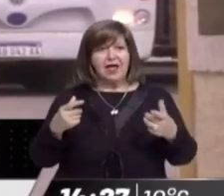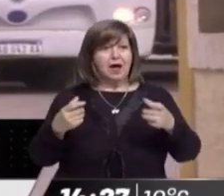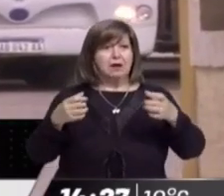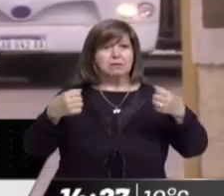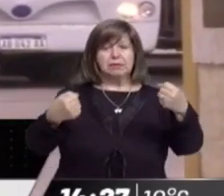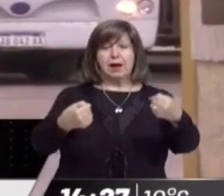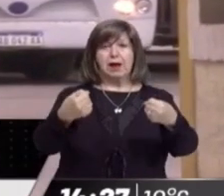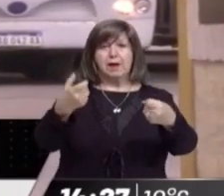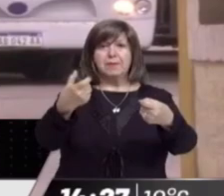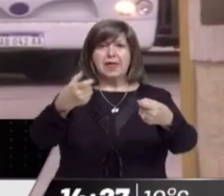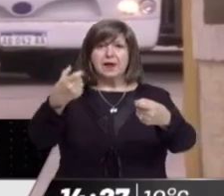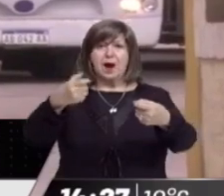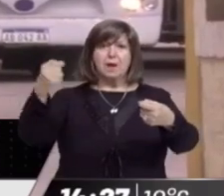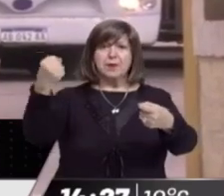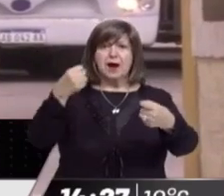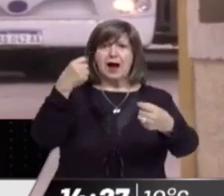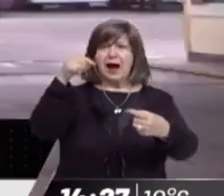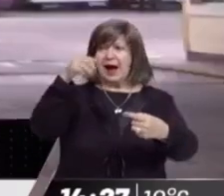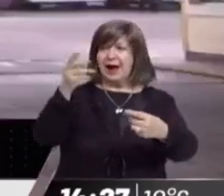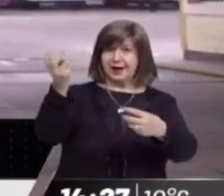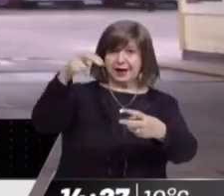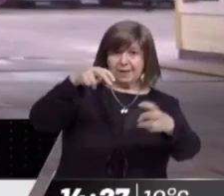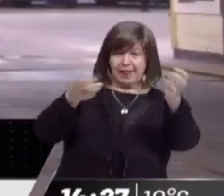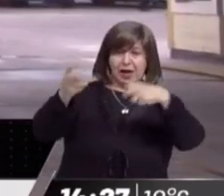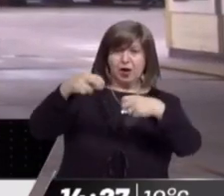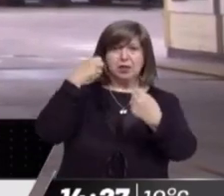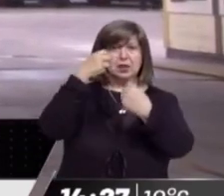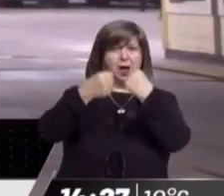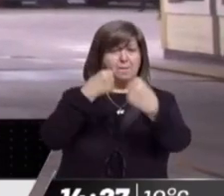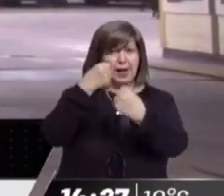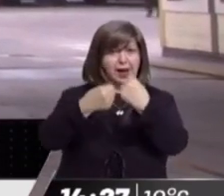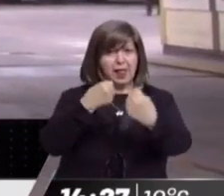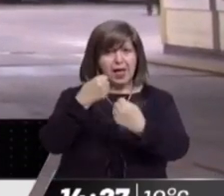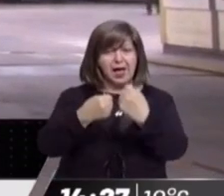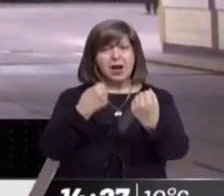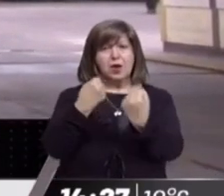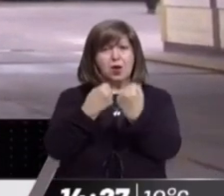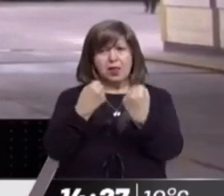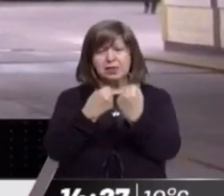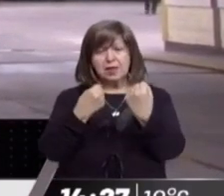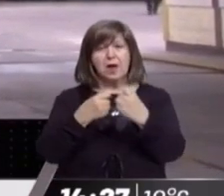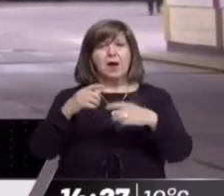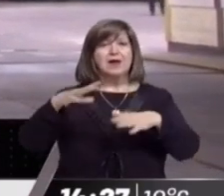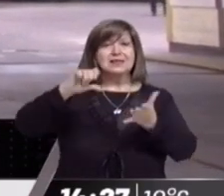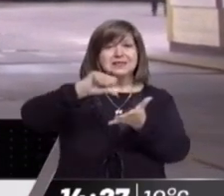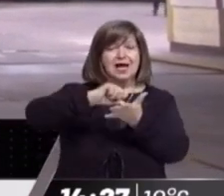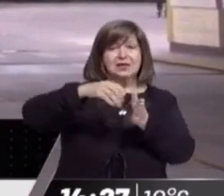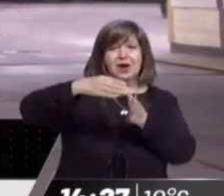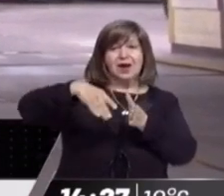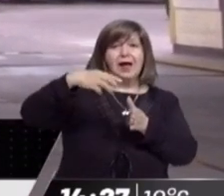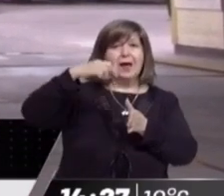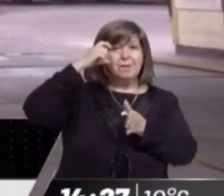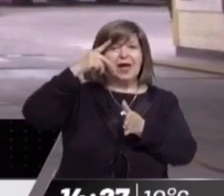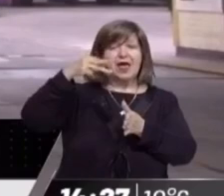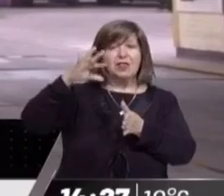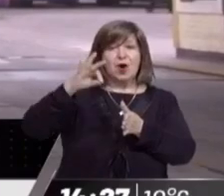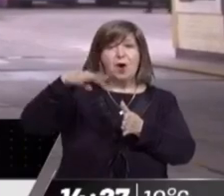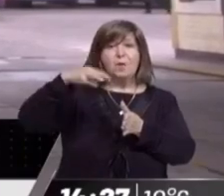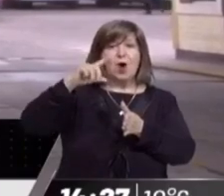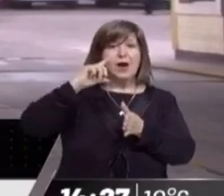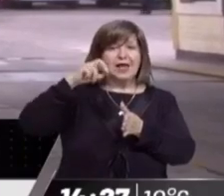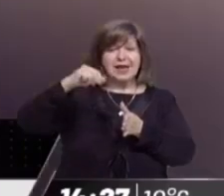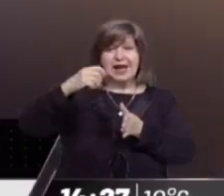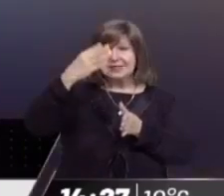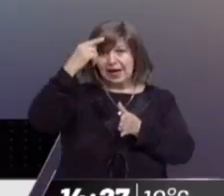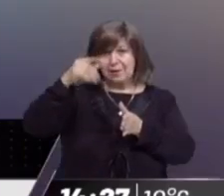vidrios por dentro de los micros, pelean arriba de los micros. Mayormente en la salida, por ejemplo, en la ciudad, Pedro Molina, calle Pedro Molina